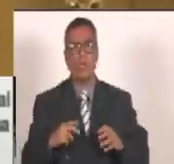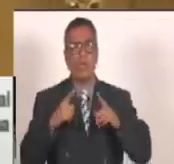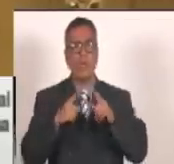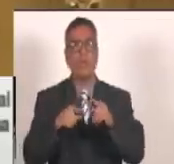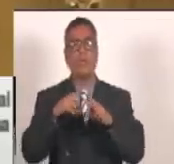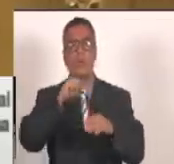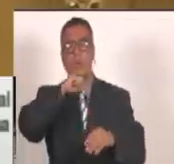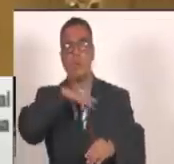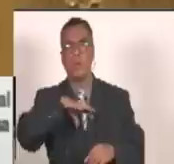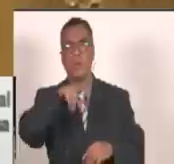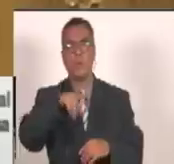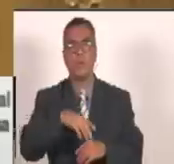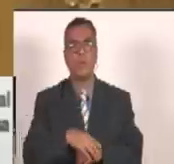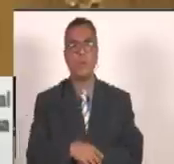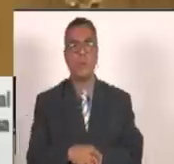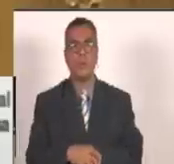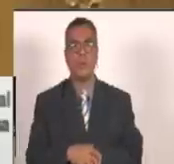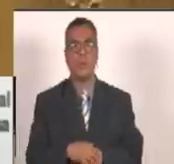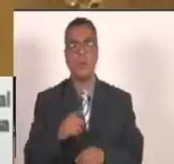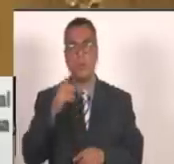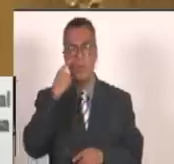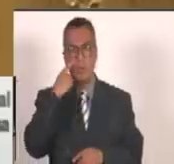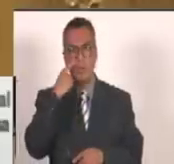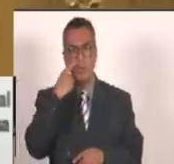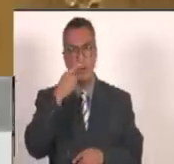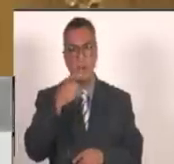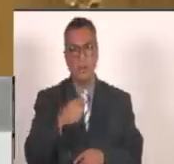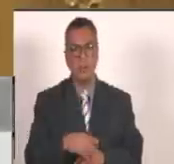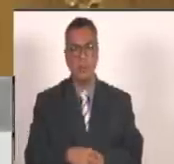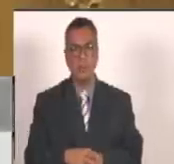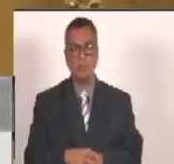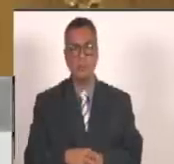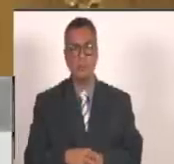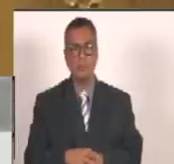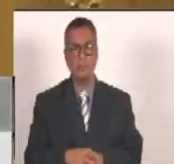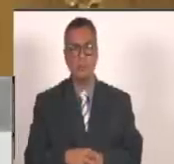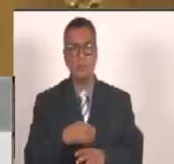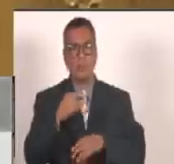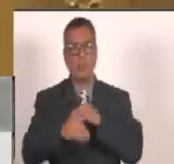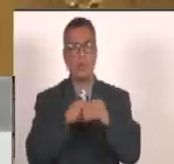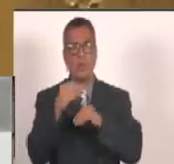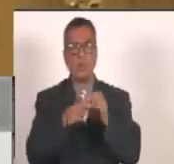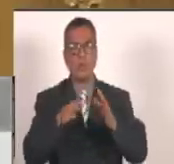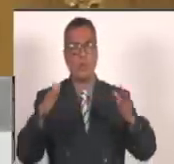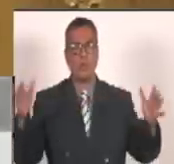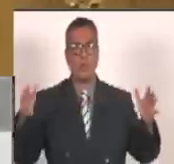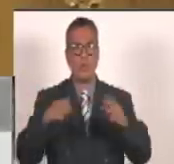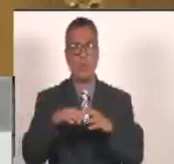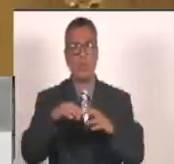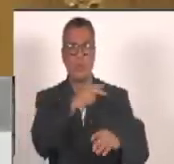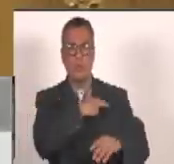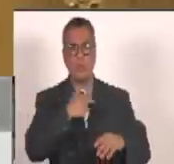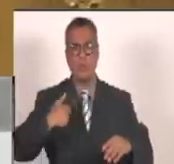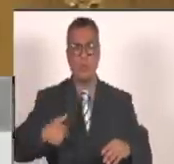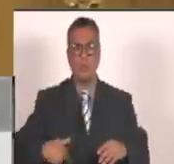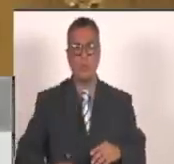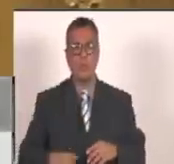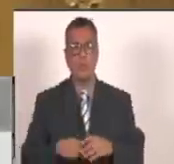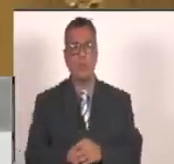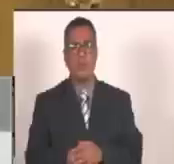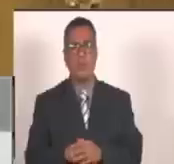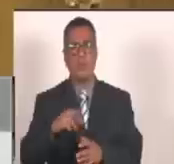oportunidad histórica de ver cómo un gigante como China